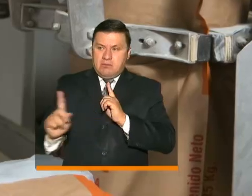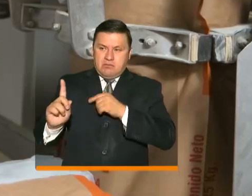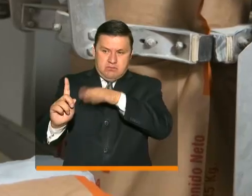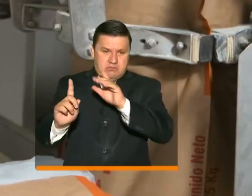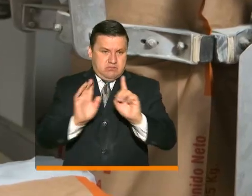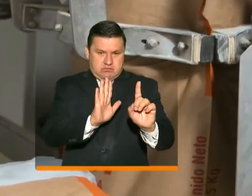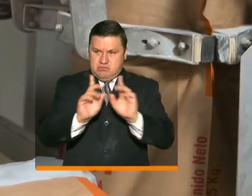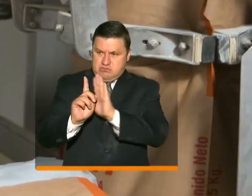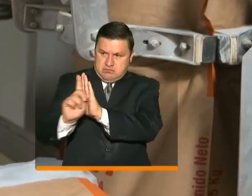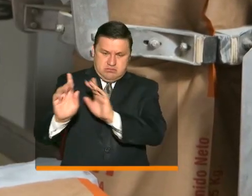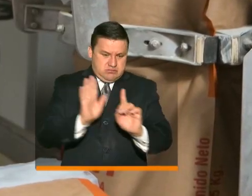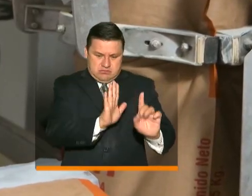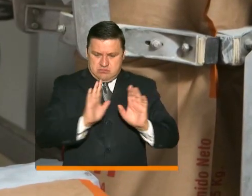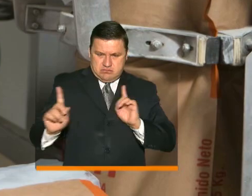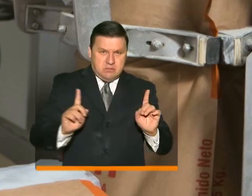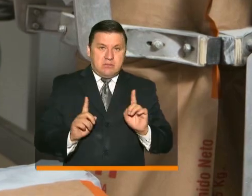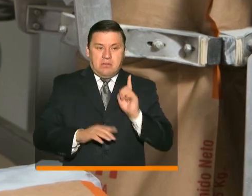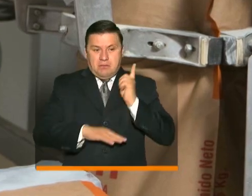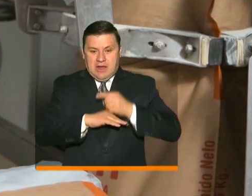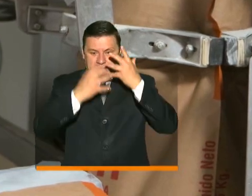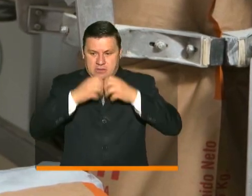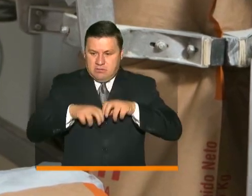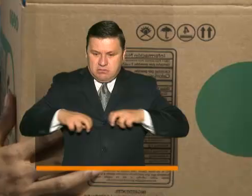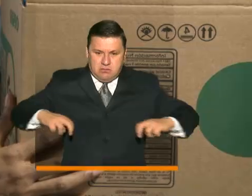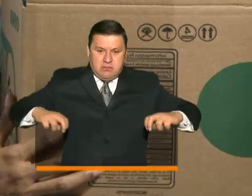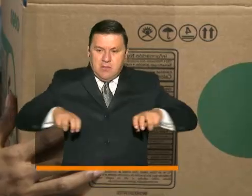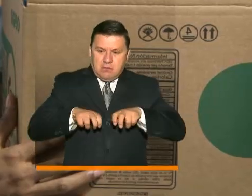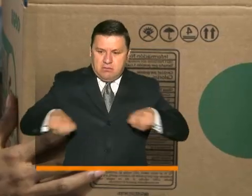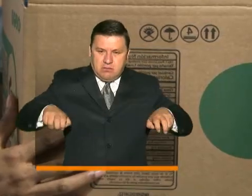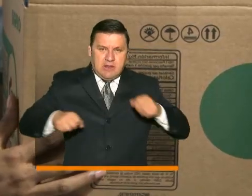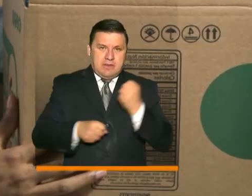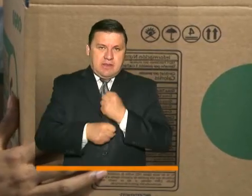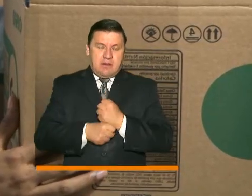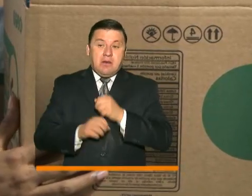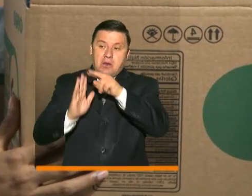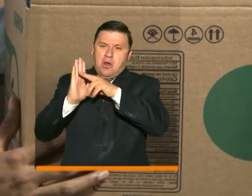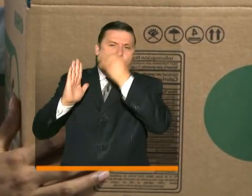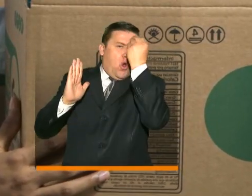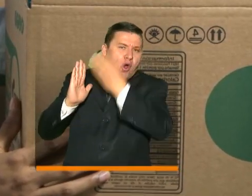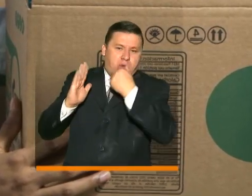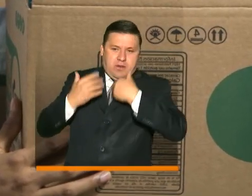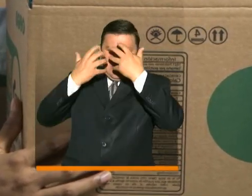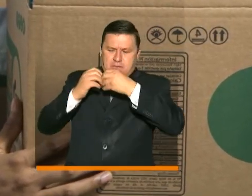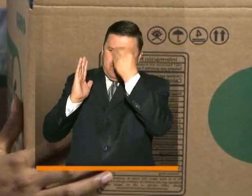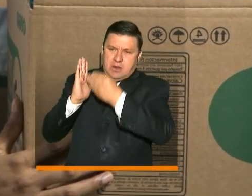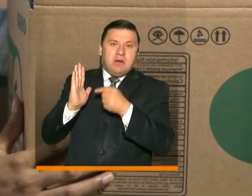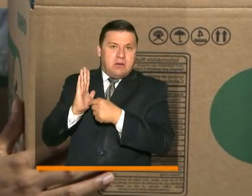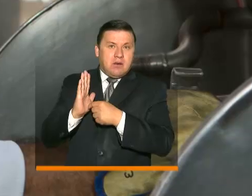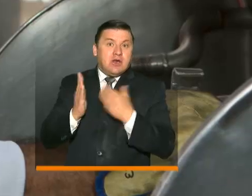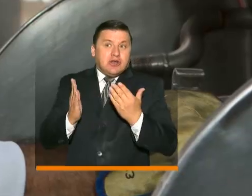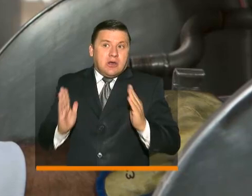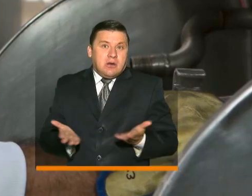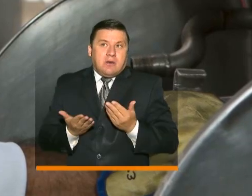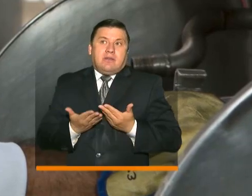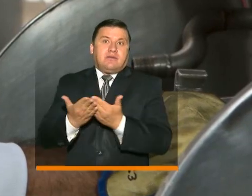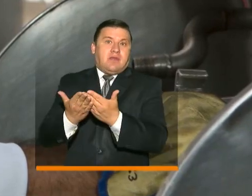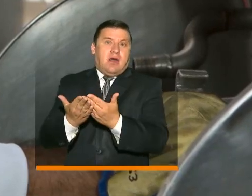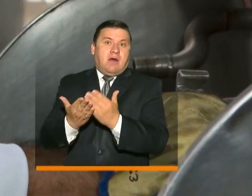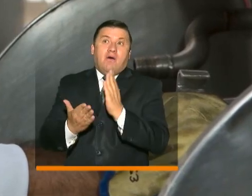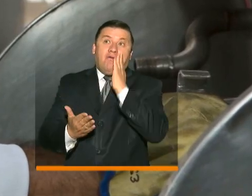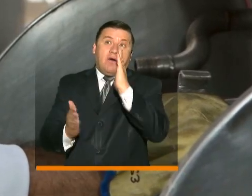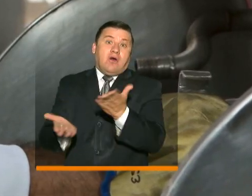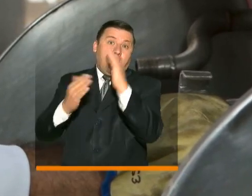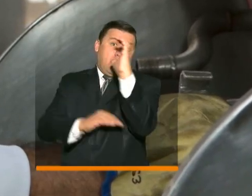distanciamiento físico. Y también algo muy relevante es el protocolo que estamos cumpliendo para poder abastecer el país y alimentar un mejor